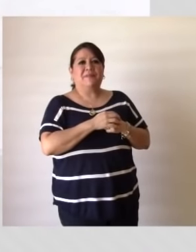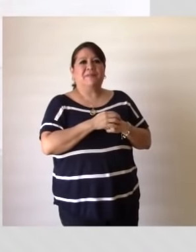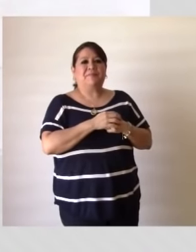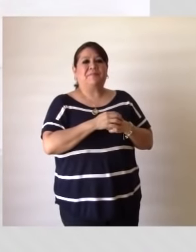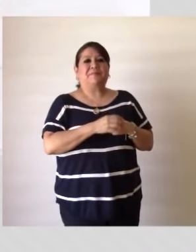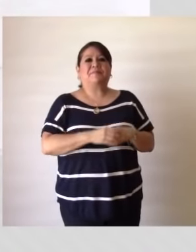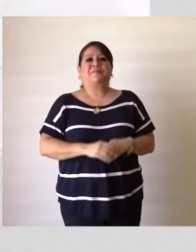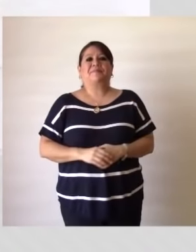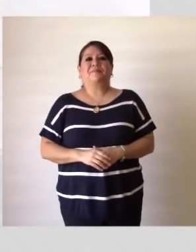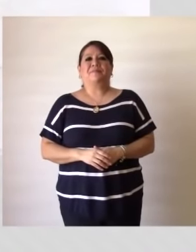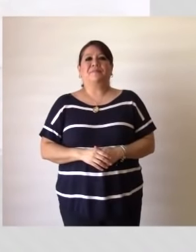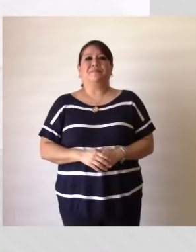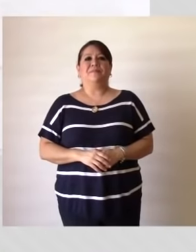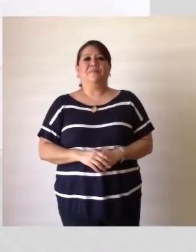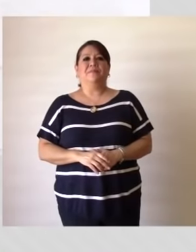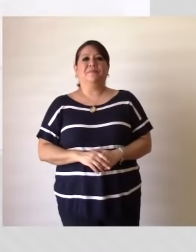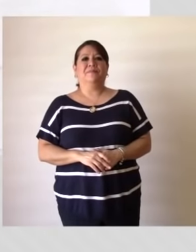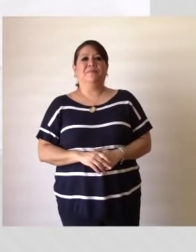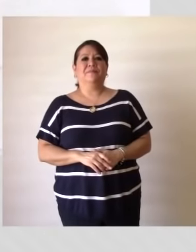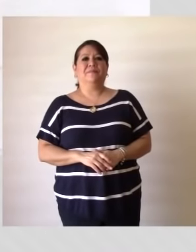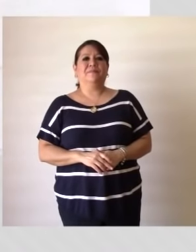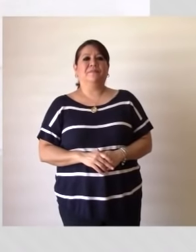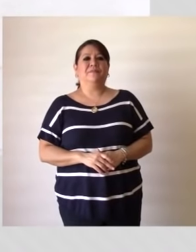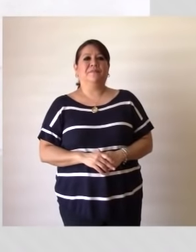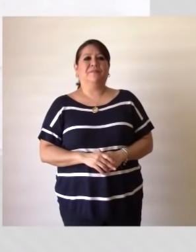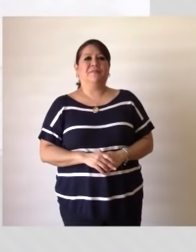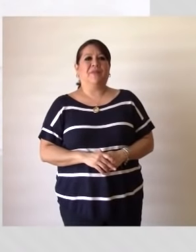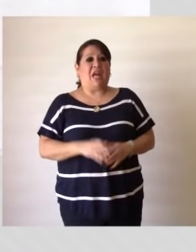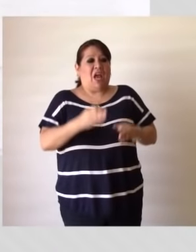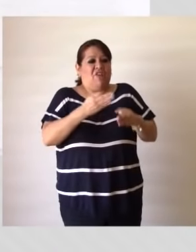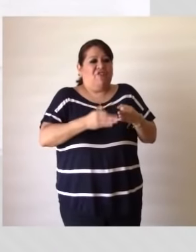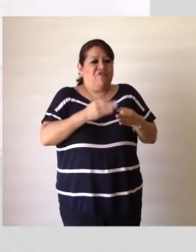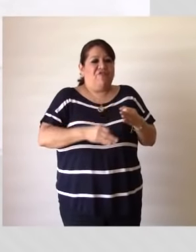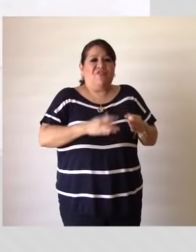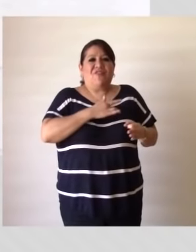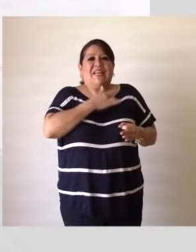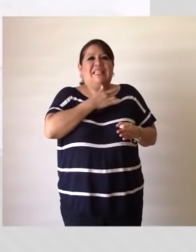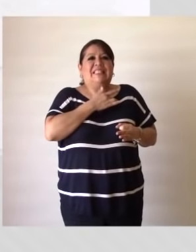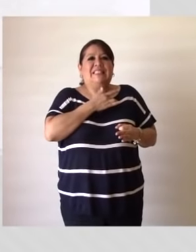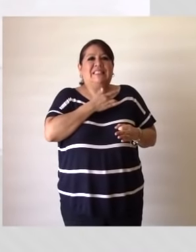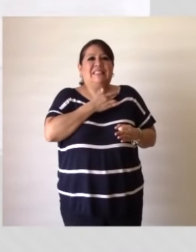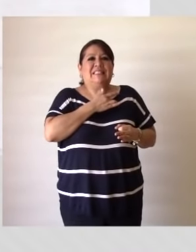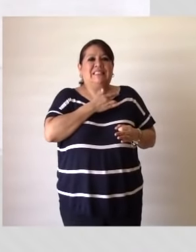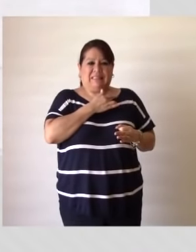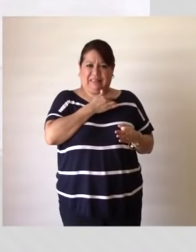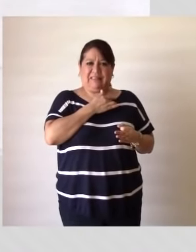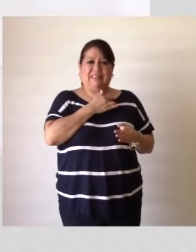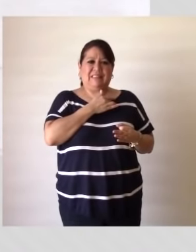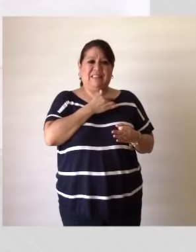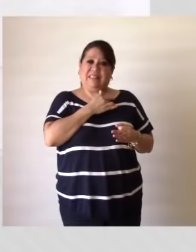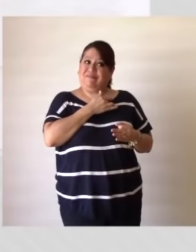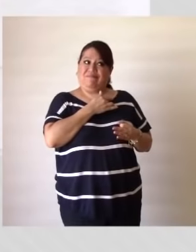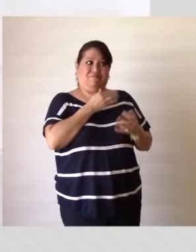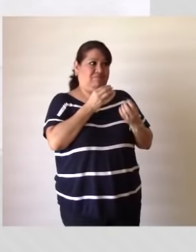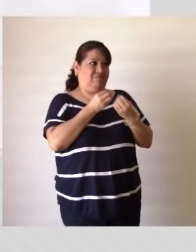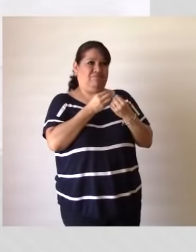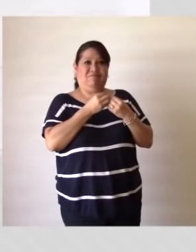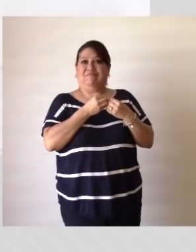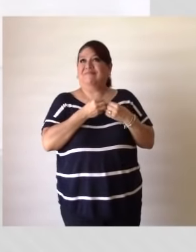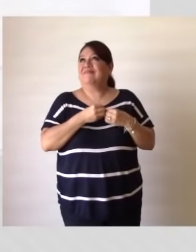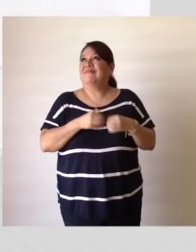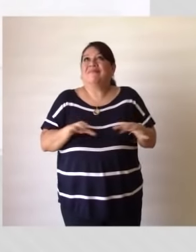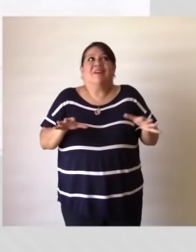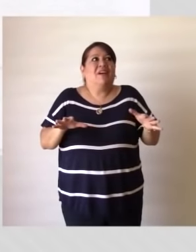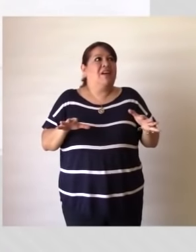su falta de sensibilidad fue tal que perdieron esa la oportunidad de